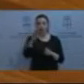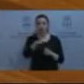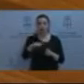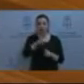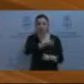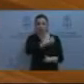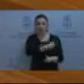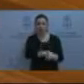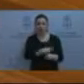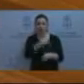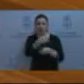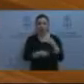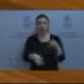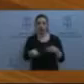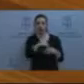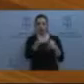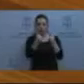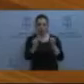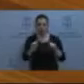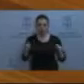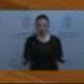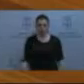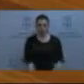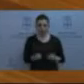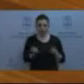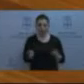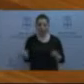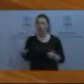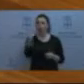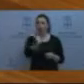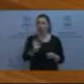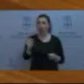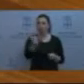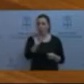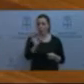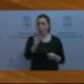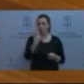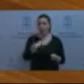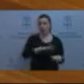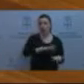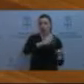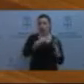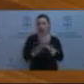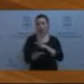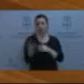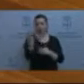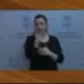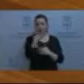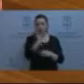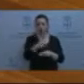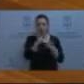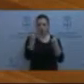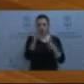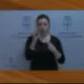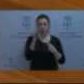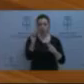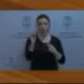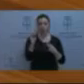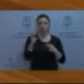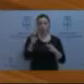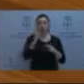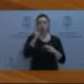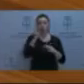en el concejo de Avilés, o la transformación del Colegio Público de Soto en Trubia en una escuela de